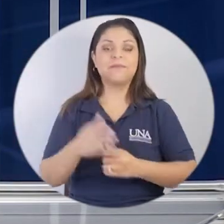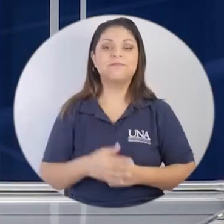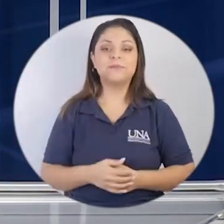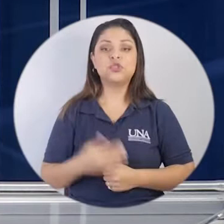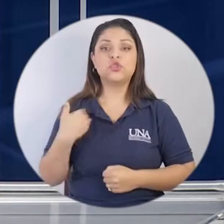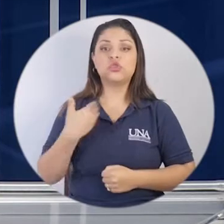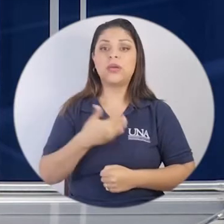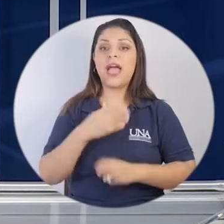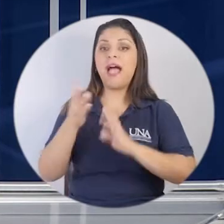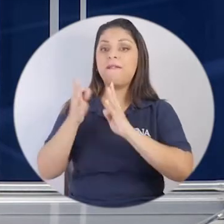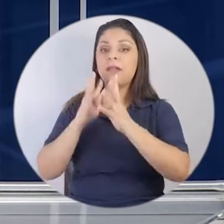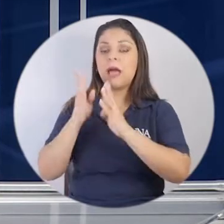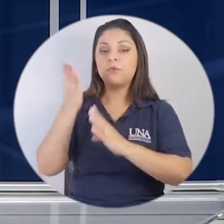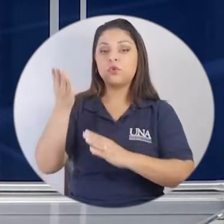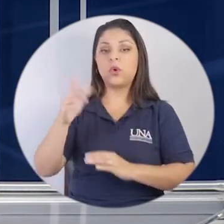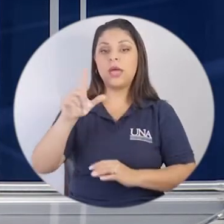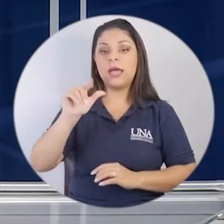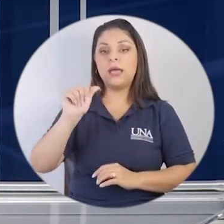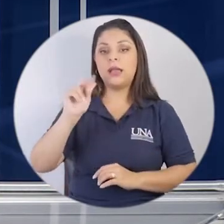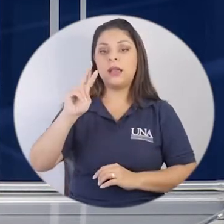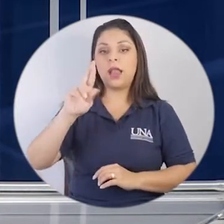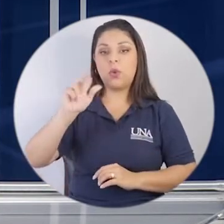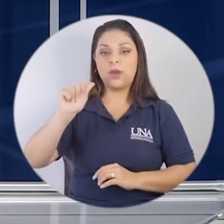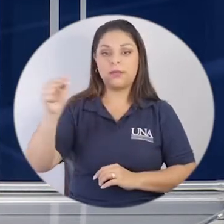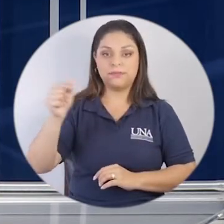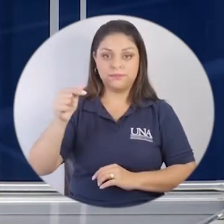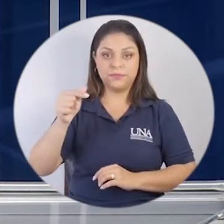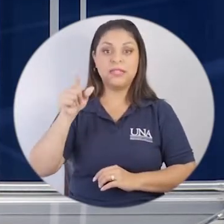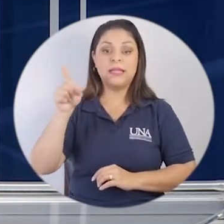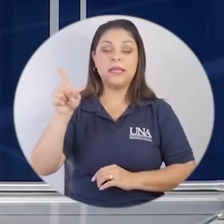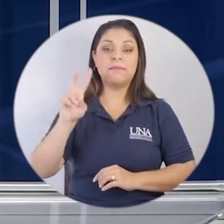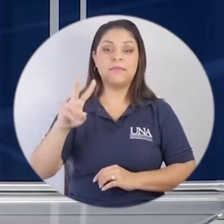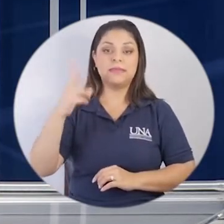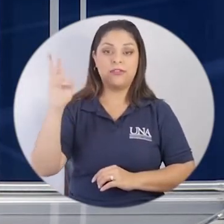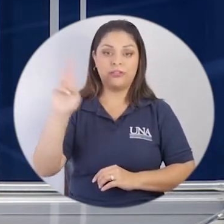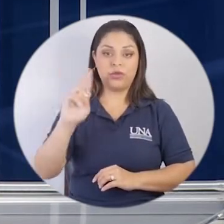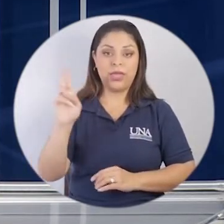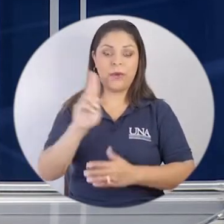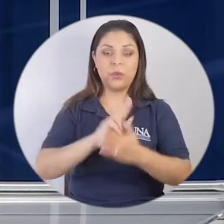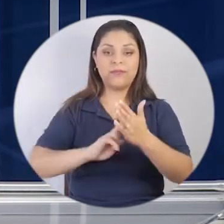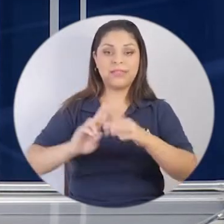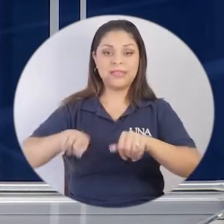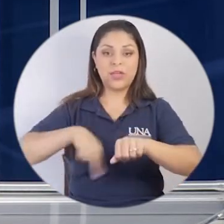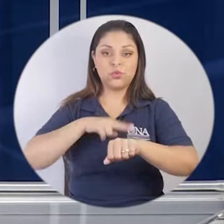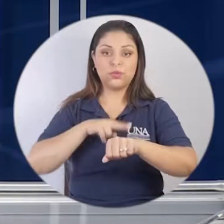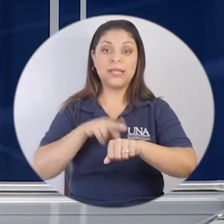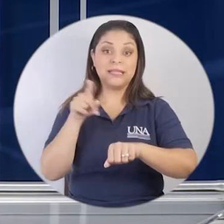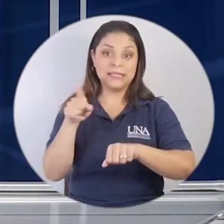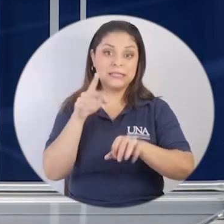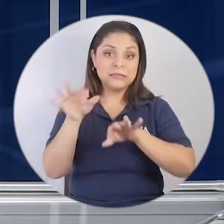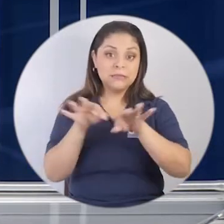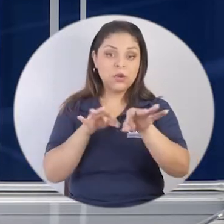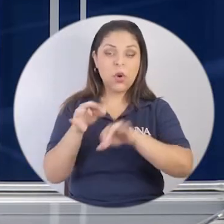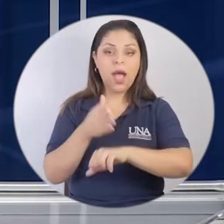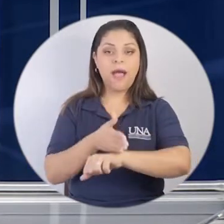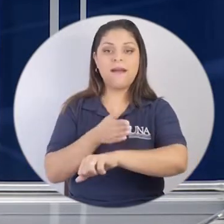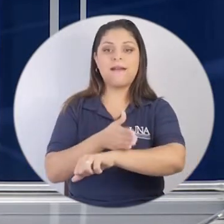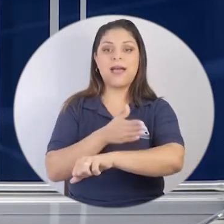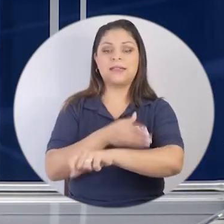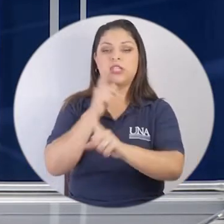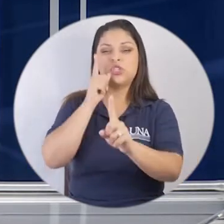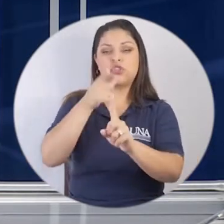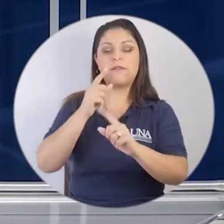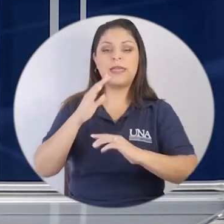tema conversamos con Laura Granda de la Vicerrectoría de Administración de la Universidad Nacional, quien nos explicó los avances y retos en materia